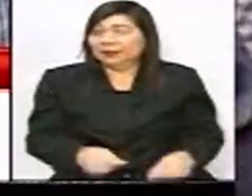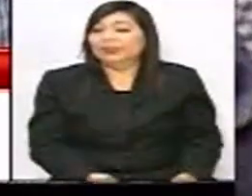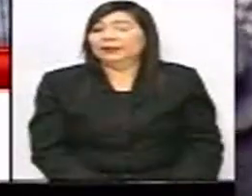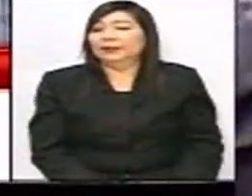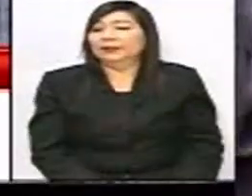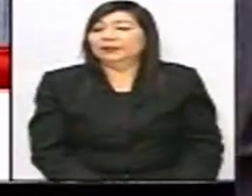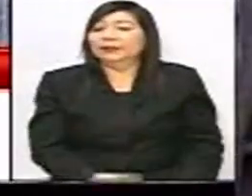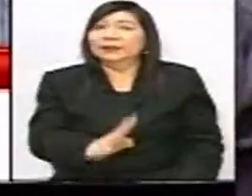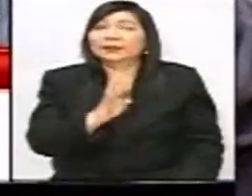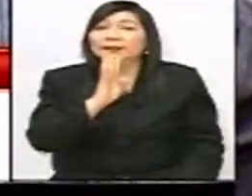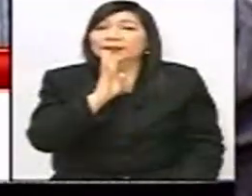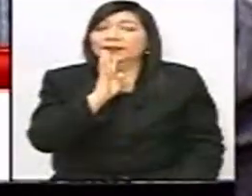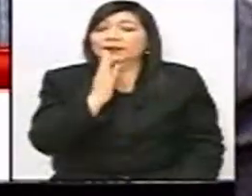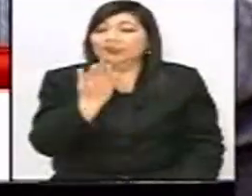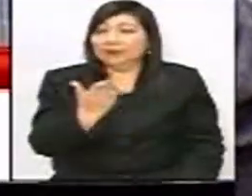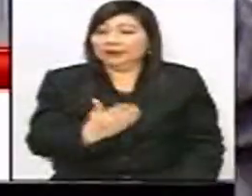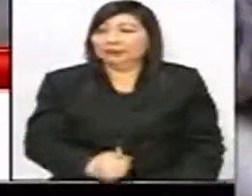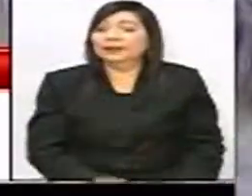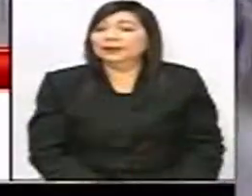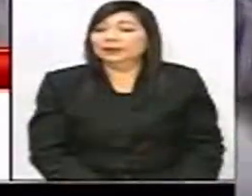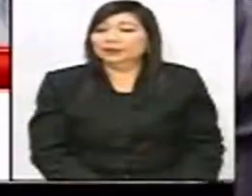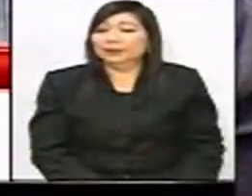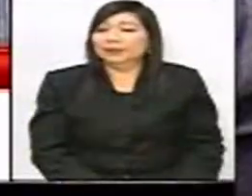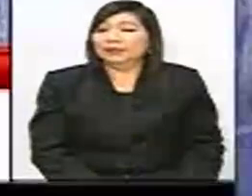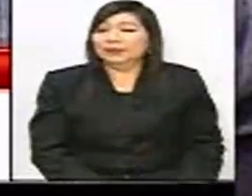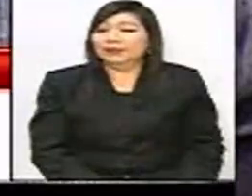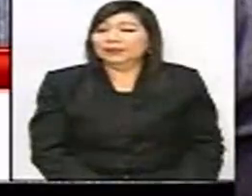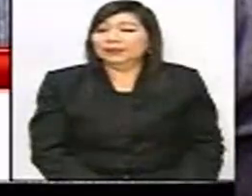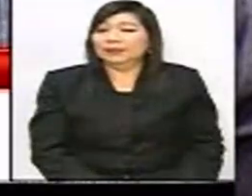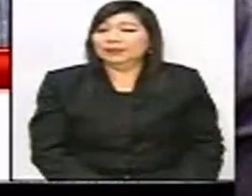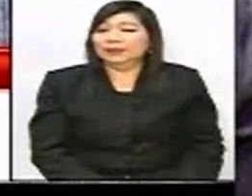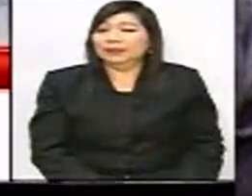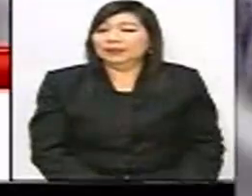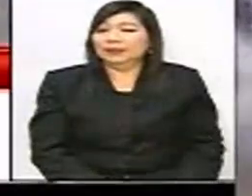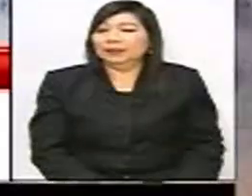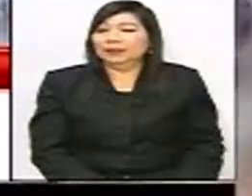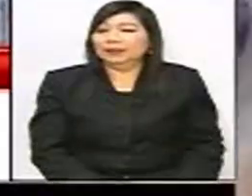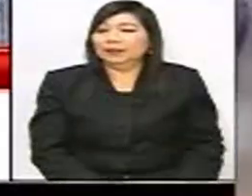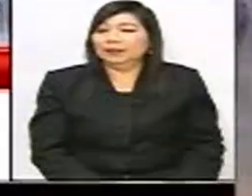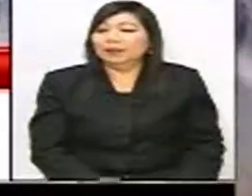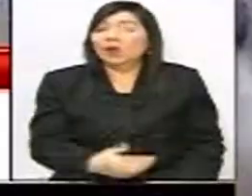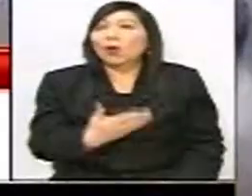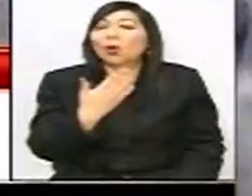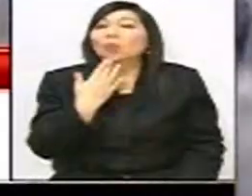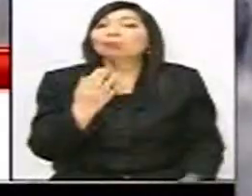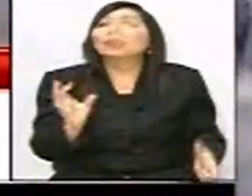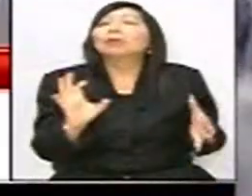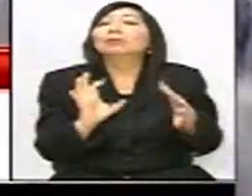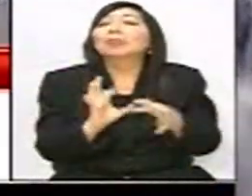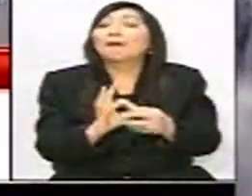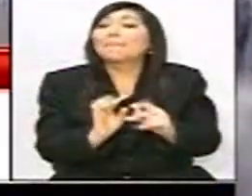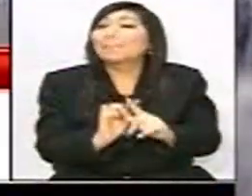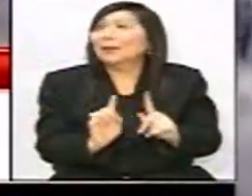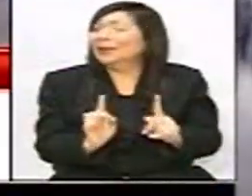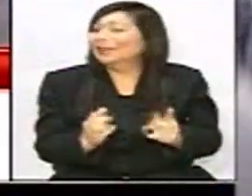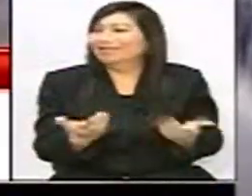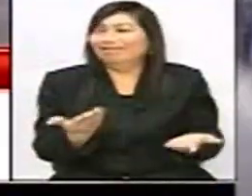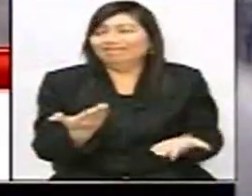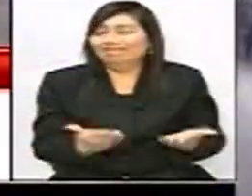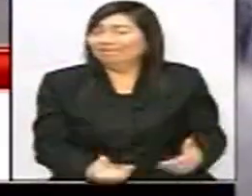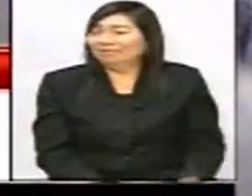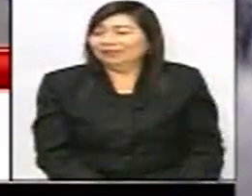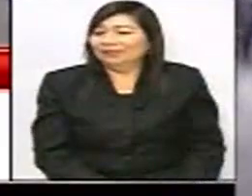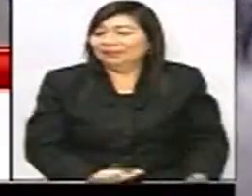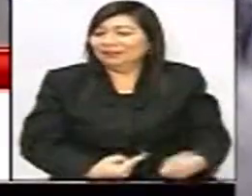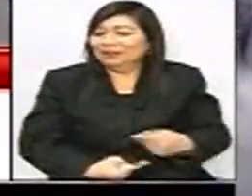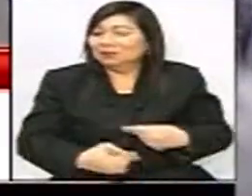que menciona el congresista García Belaúnde, tenía que aceptar la calidad de socio, pero no así en